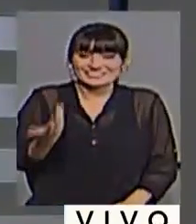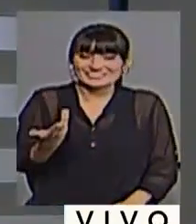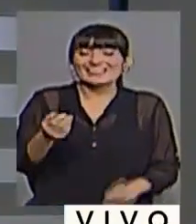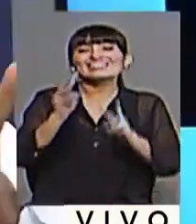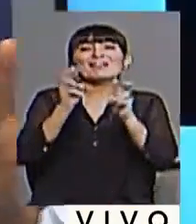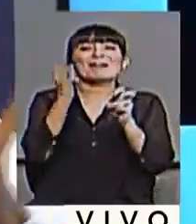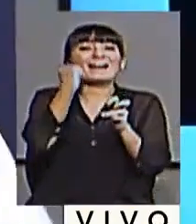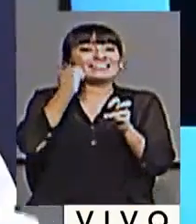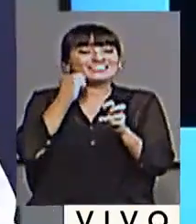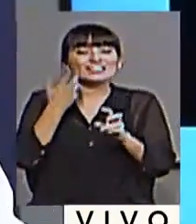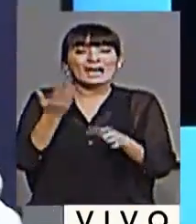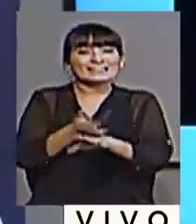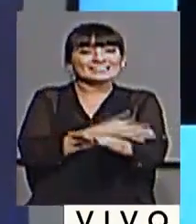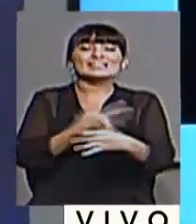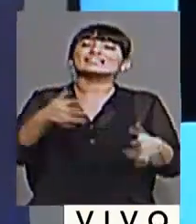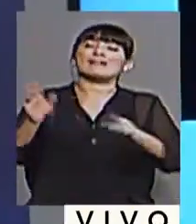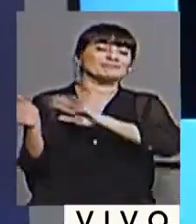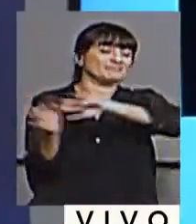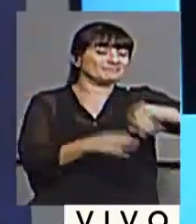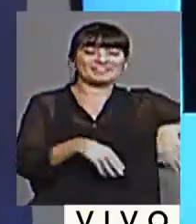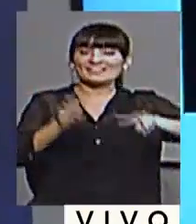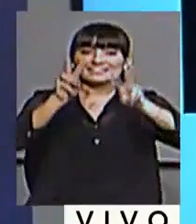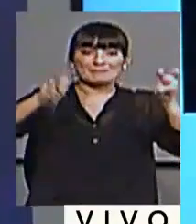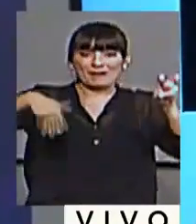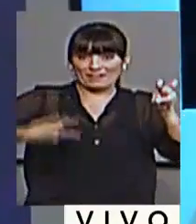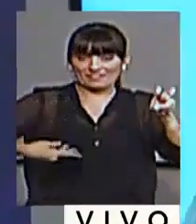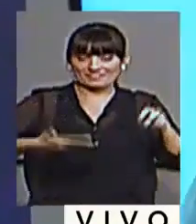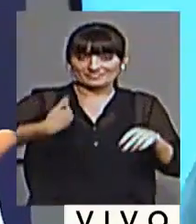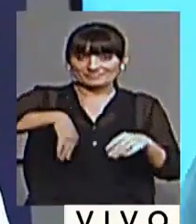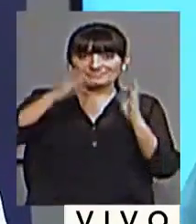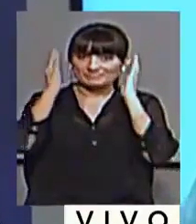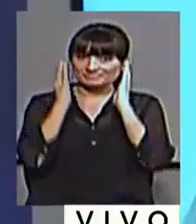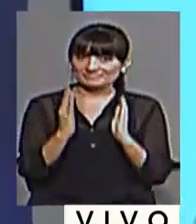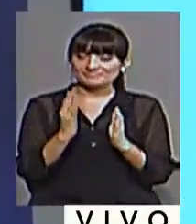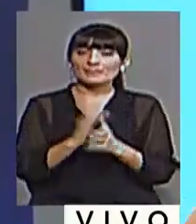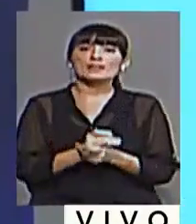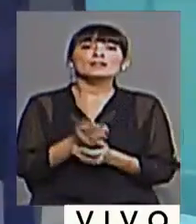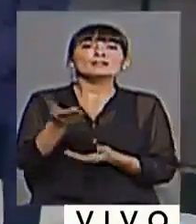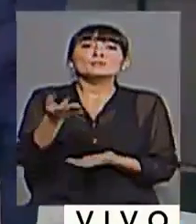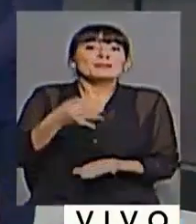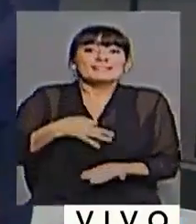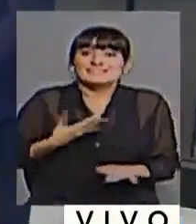pero pasemos a la materia que nos ocupa. ¿Tú me decías?